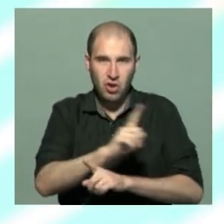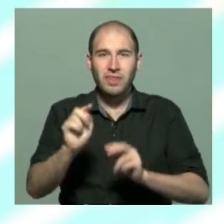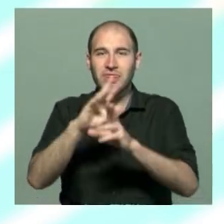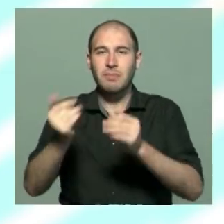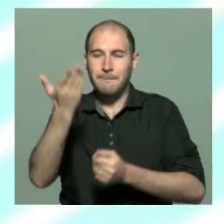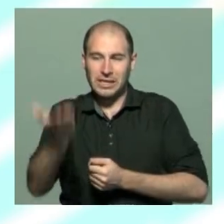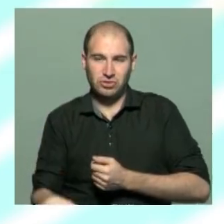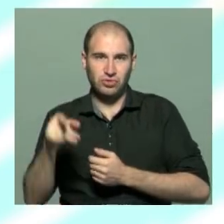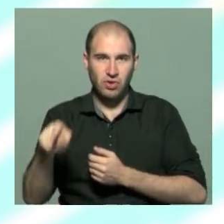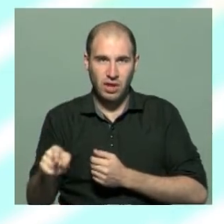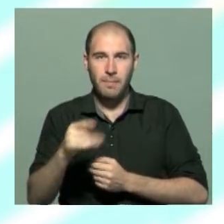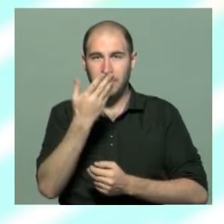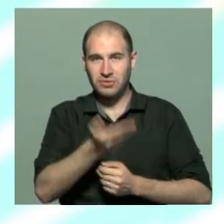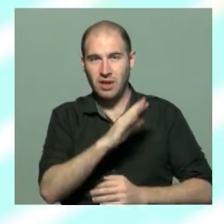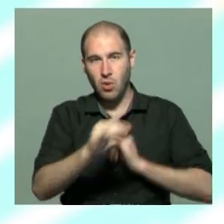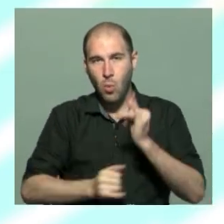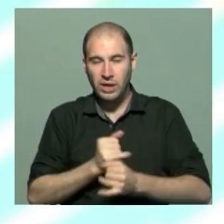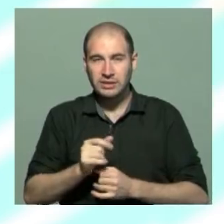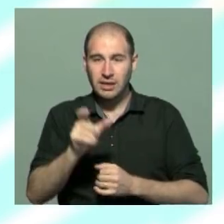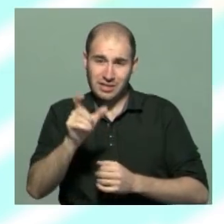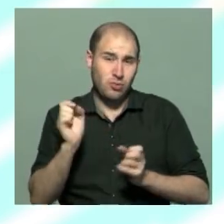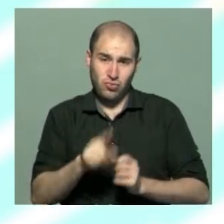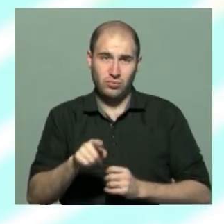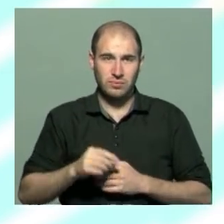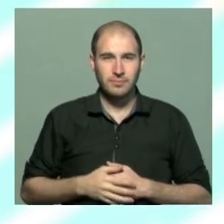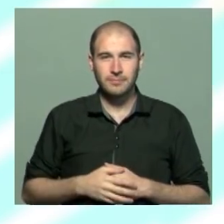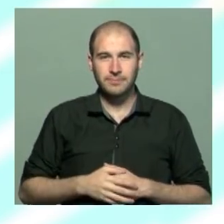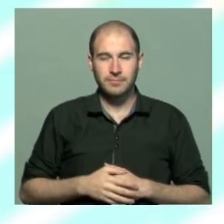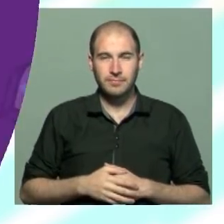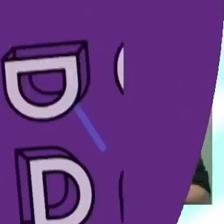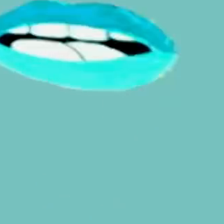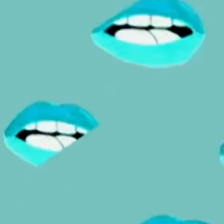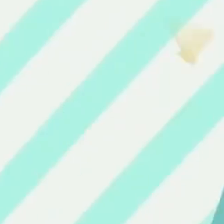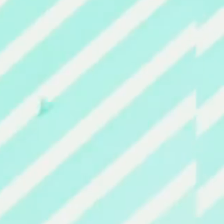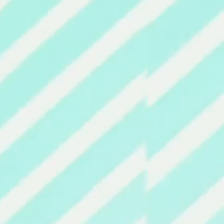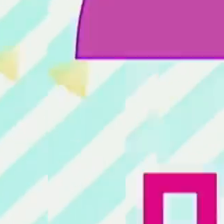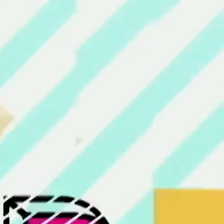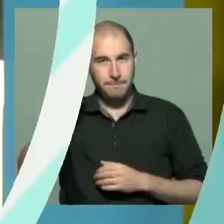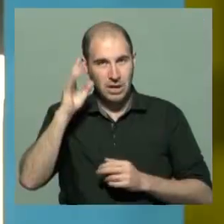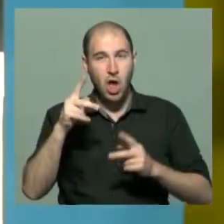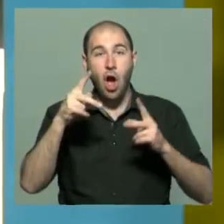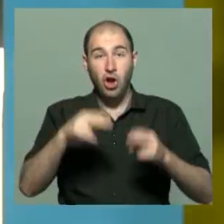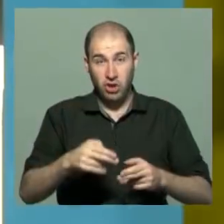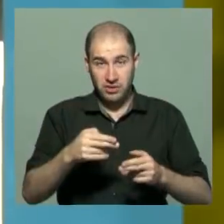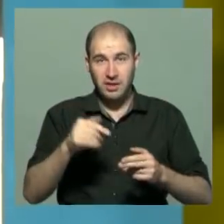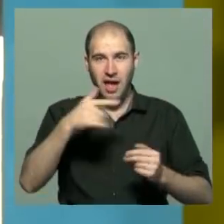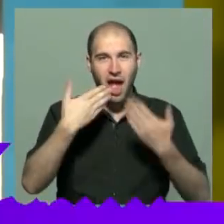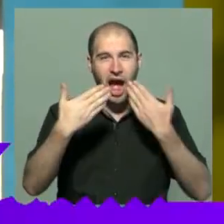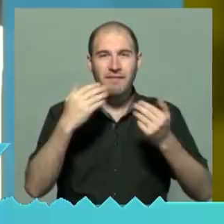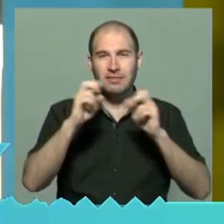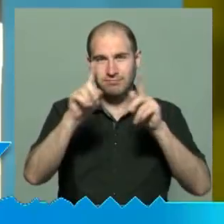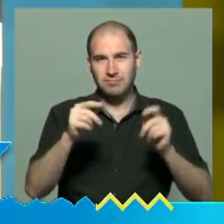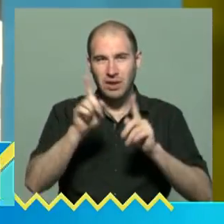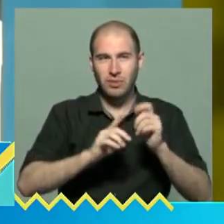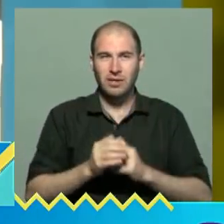cuestión humanitaria afirmar que un ser humano es un ser humano. En el corte nos quedamos comentando ciertas